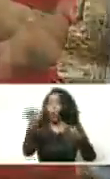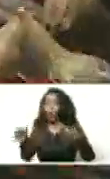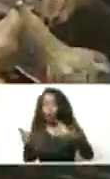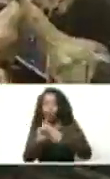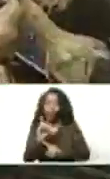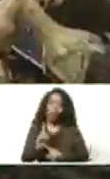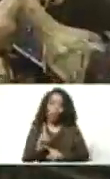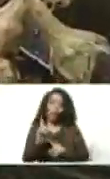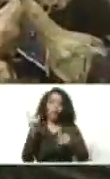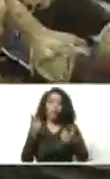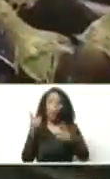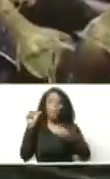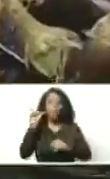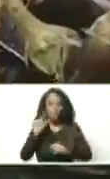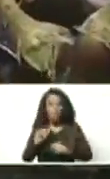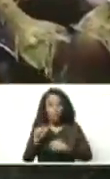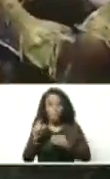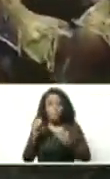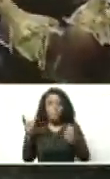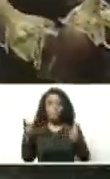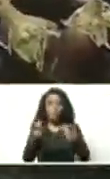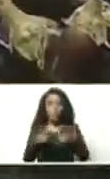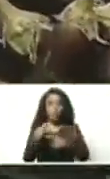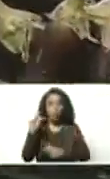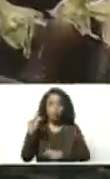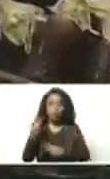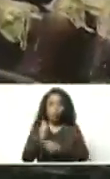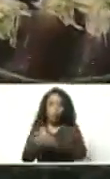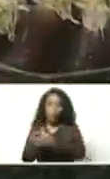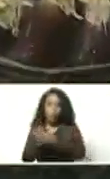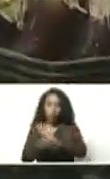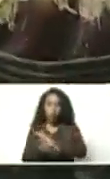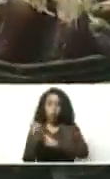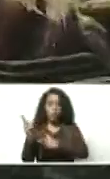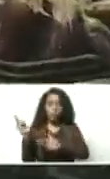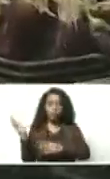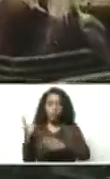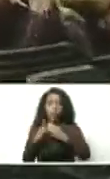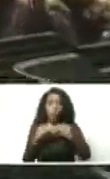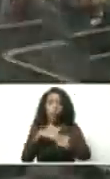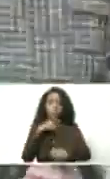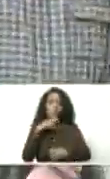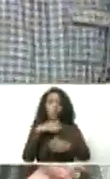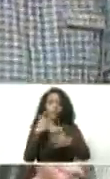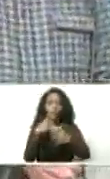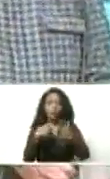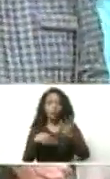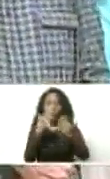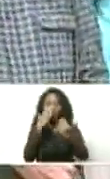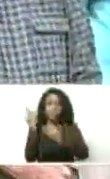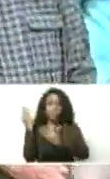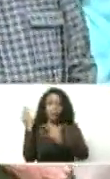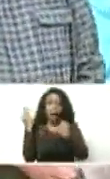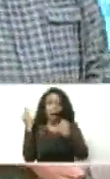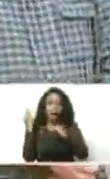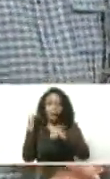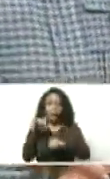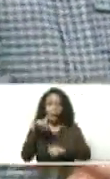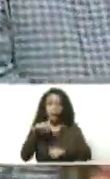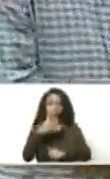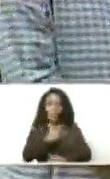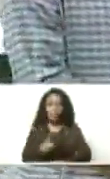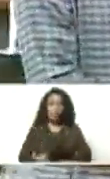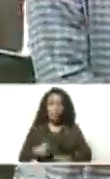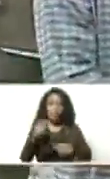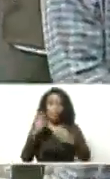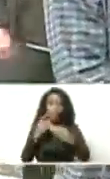que disminuye los costos. Pueblo a pueblo se llama. Pueblo a pueblo, mira. Y traen de todo, mira. Y mire, ¿qué tenemos aquí? Mire, presidente, es muy interesante.